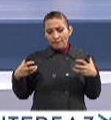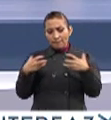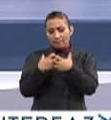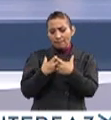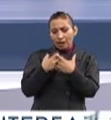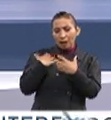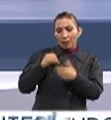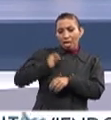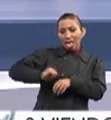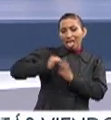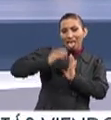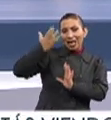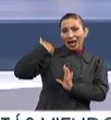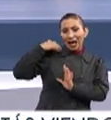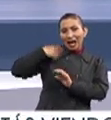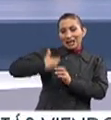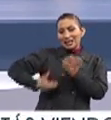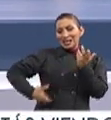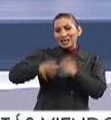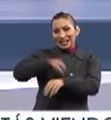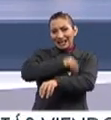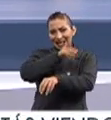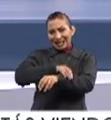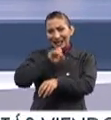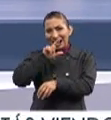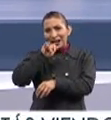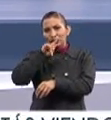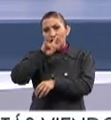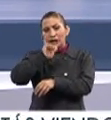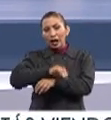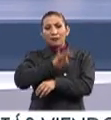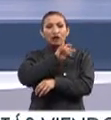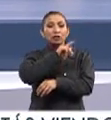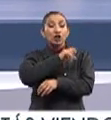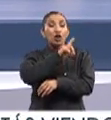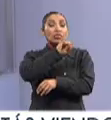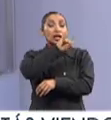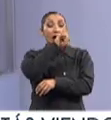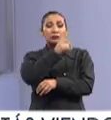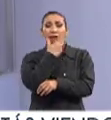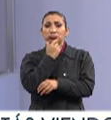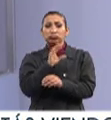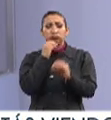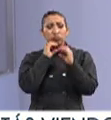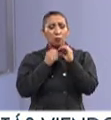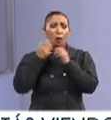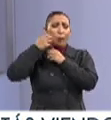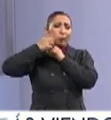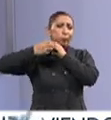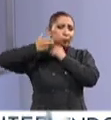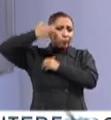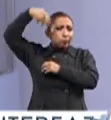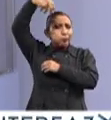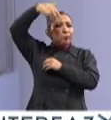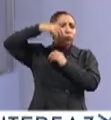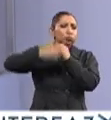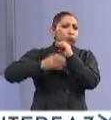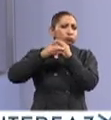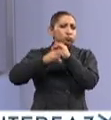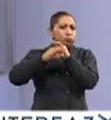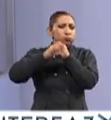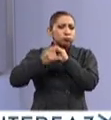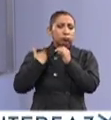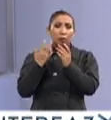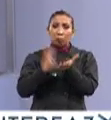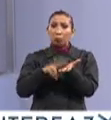la prehispánica electrónica, Faustino Díaz, un tremendo trombonista, también un valor